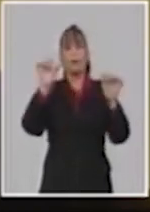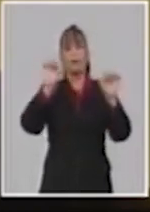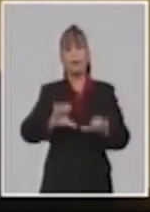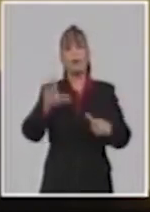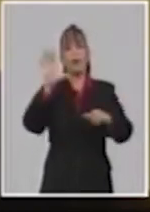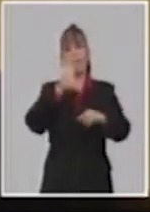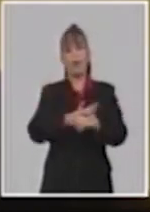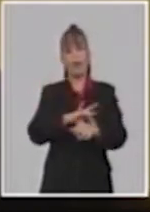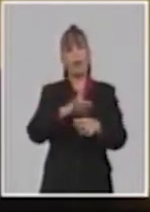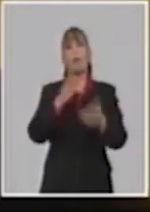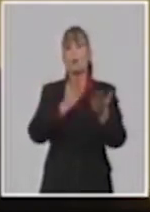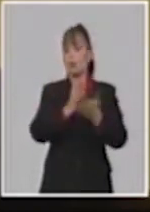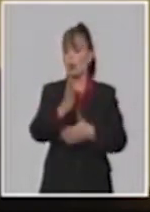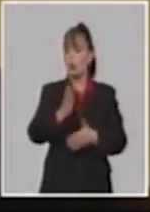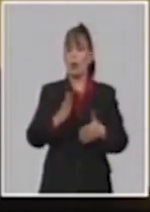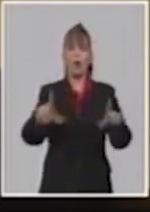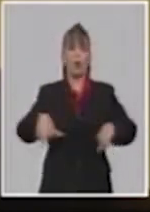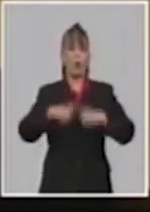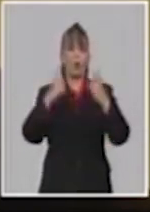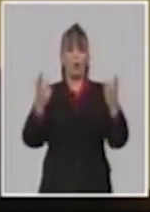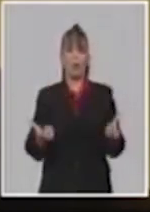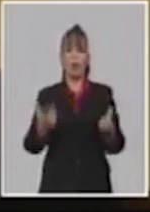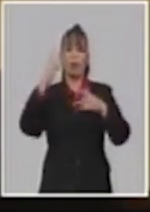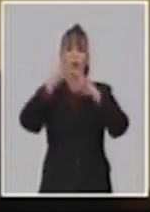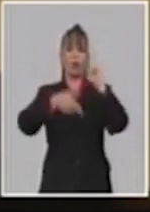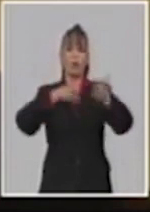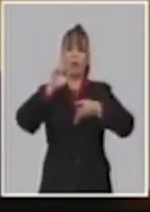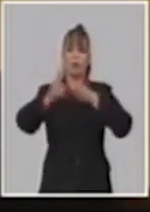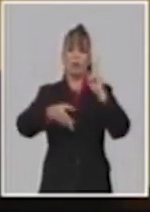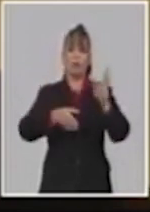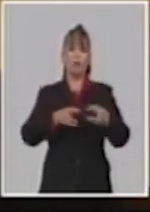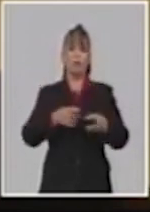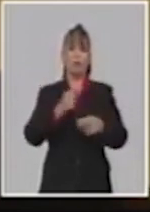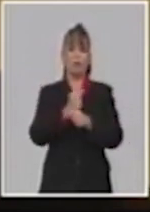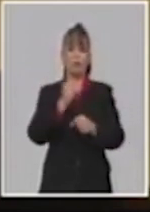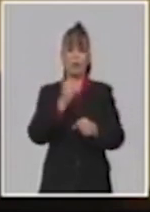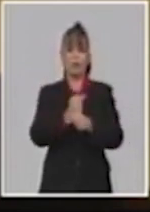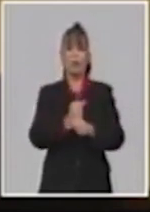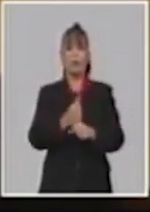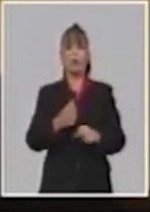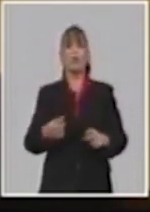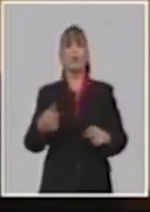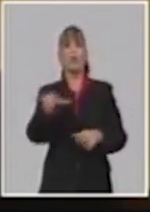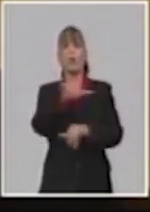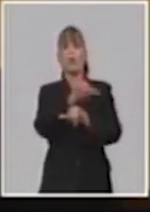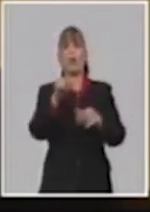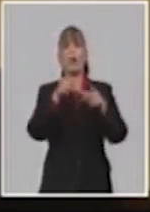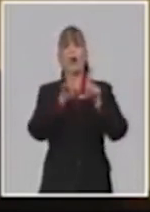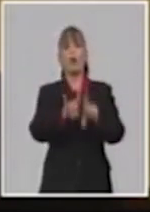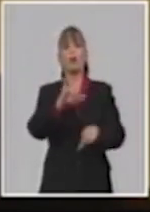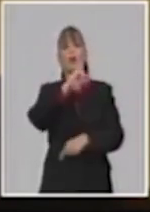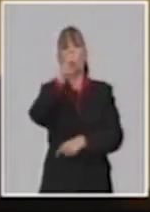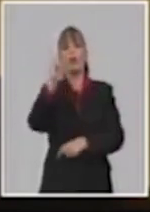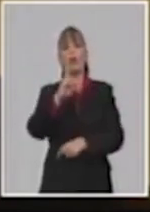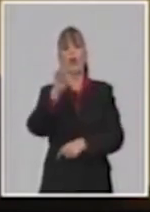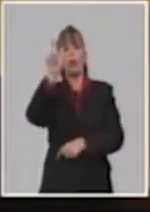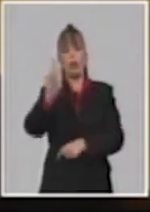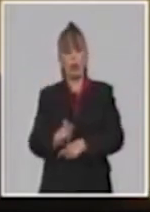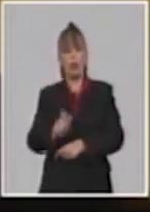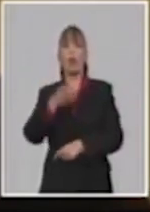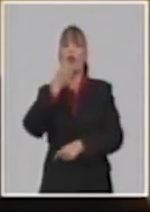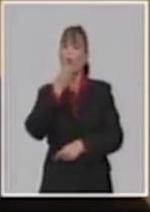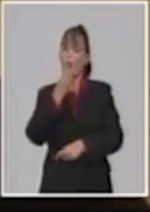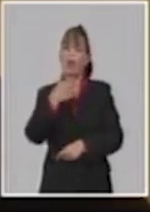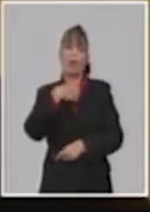poder seguir los protocolos de actuación que siguen en el caso de los médicos italianos que puedan también exponerse a